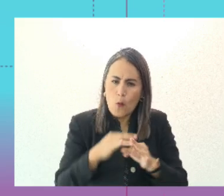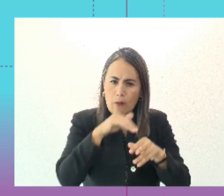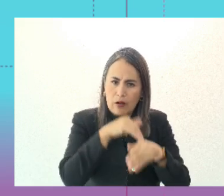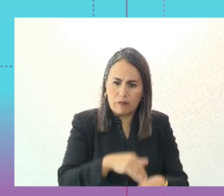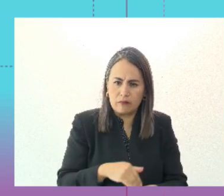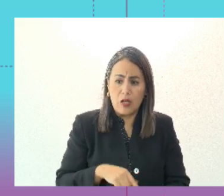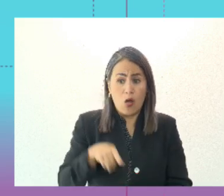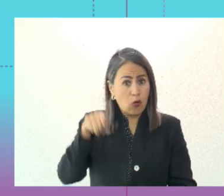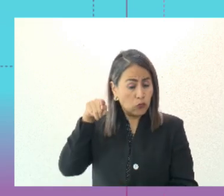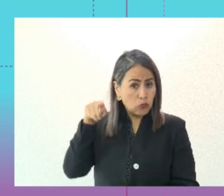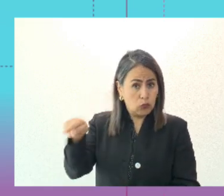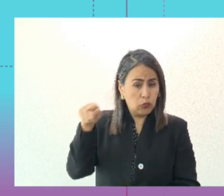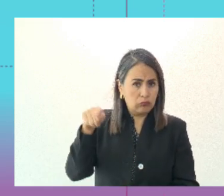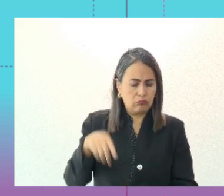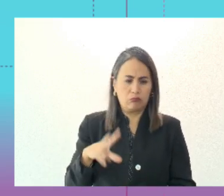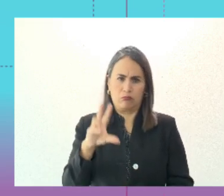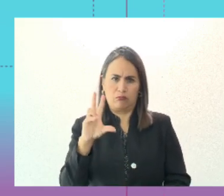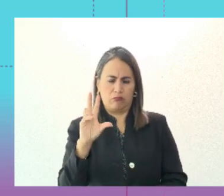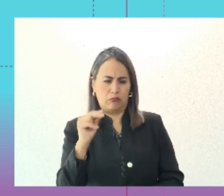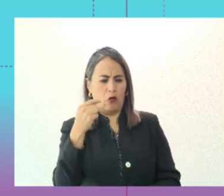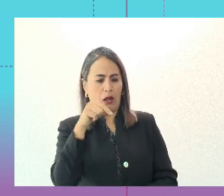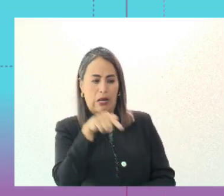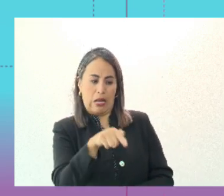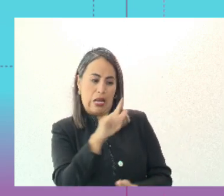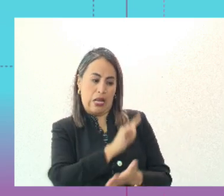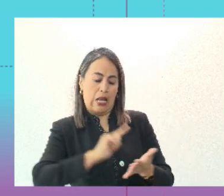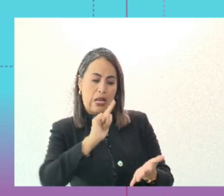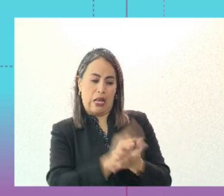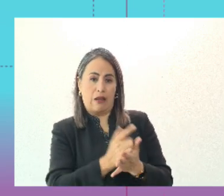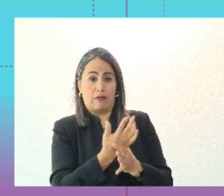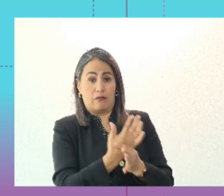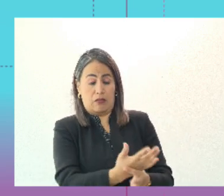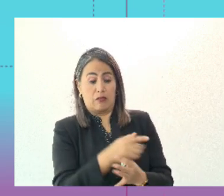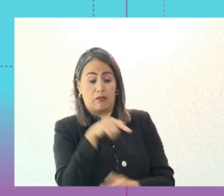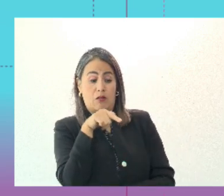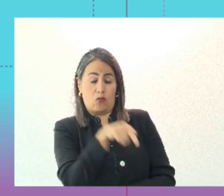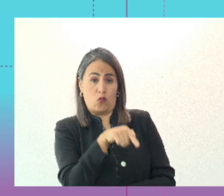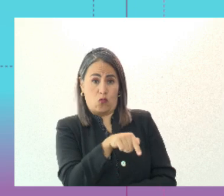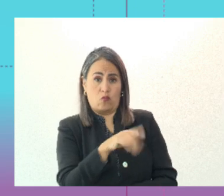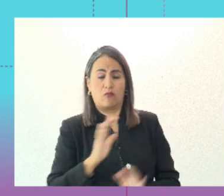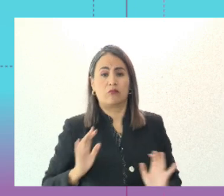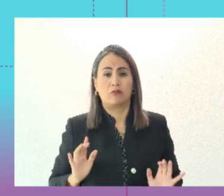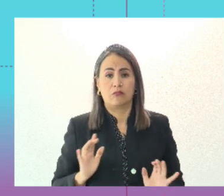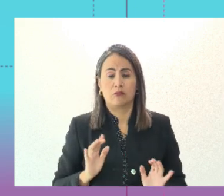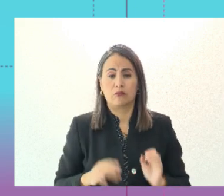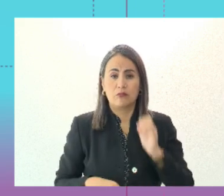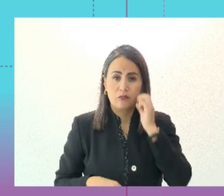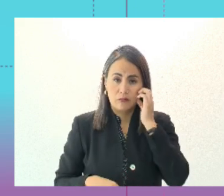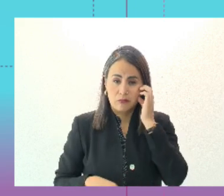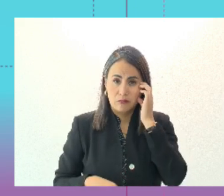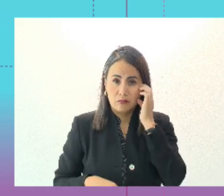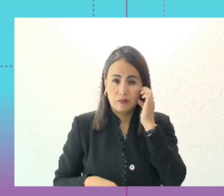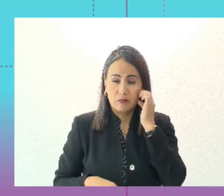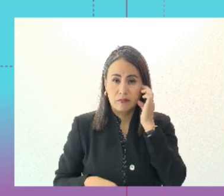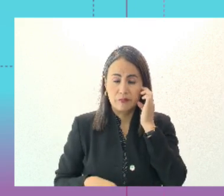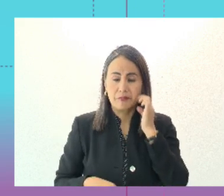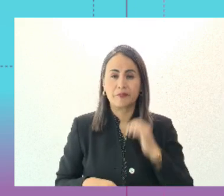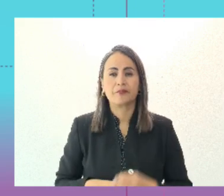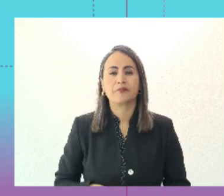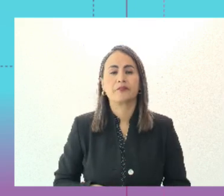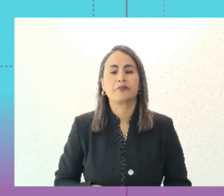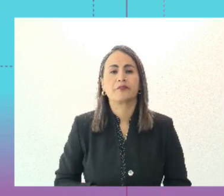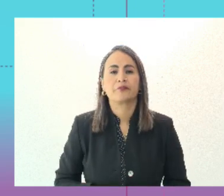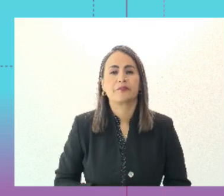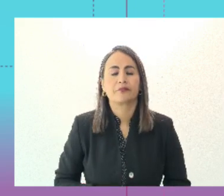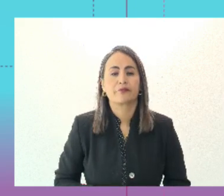que eres tú. Dije, no, la ley dice que eres tú. Tú eres el que tiene dientes. Ojo, ¿no? Y entonces,